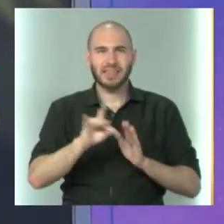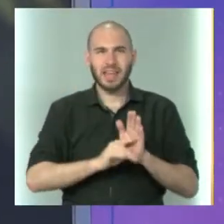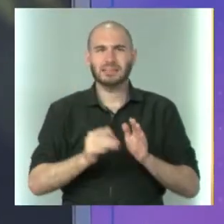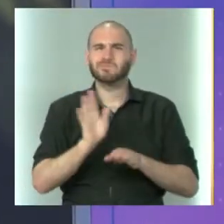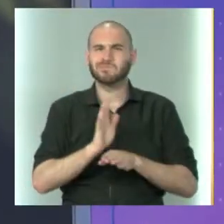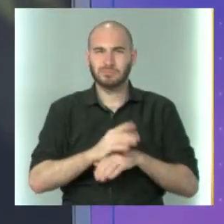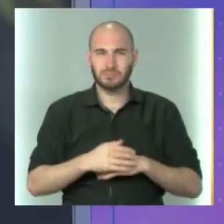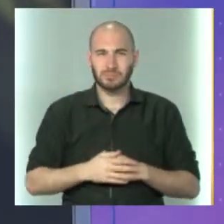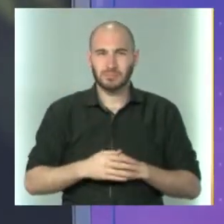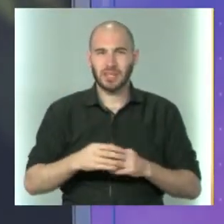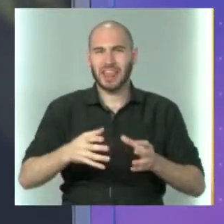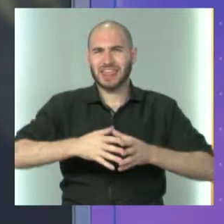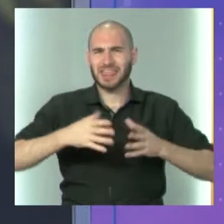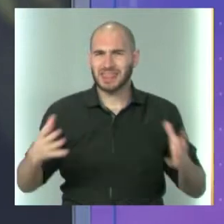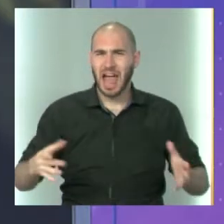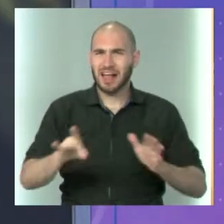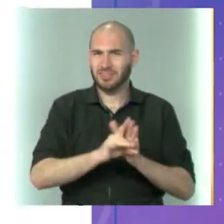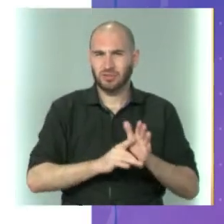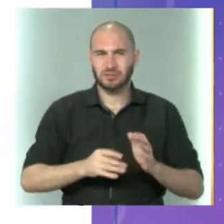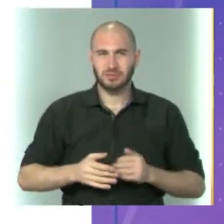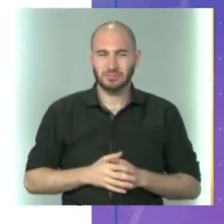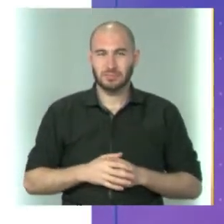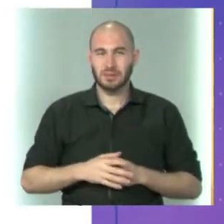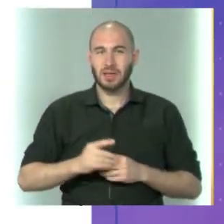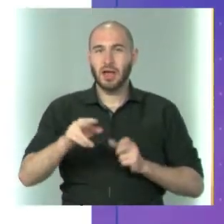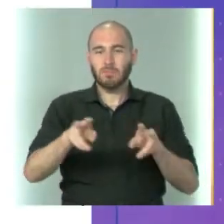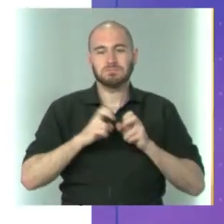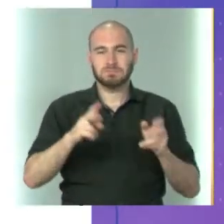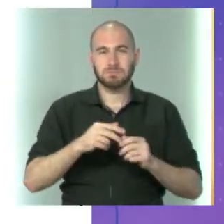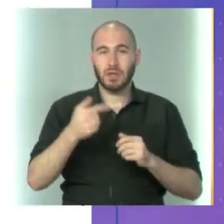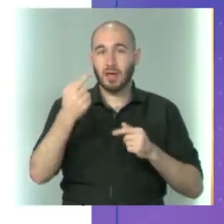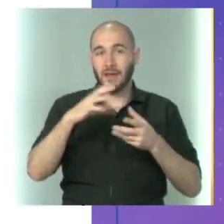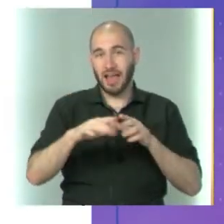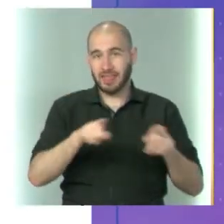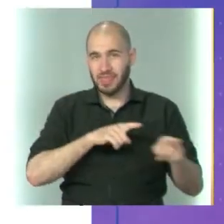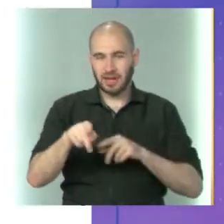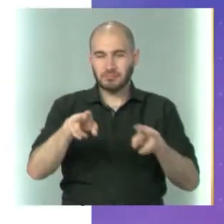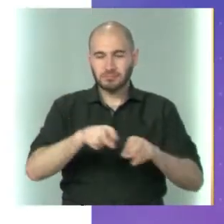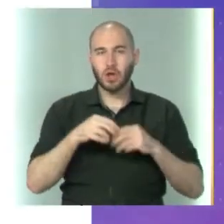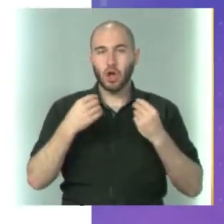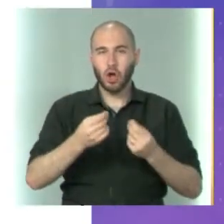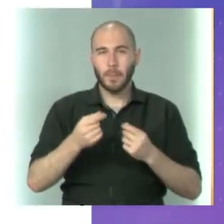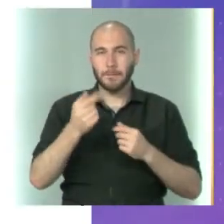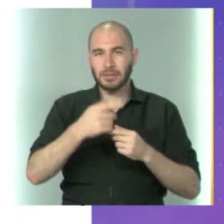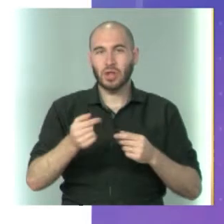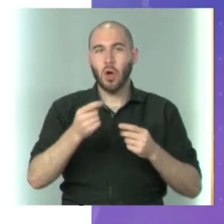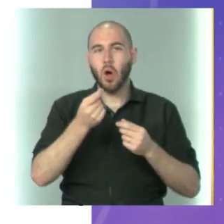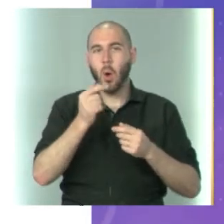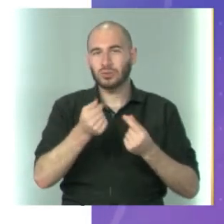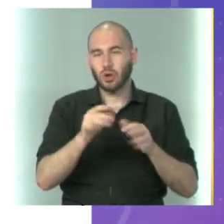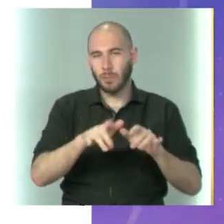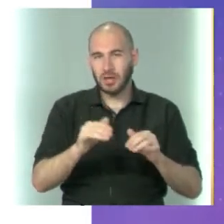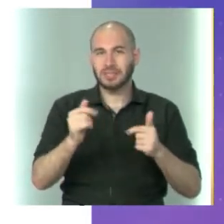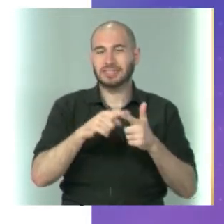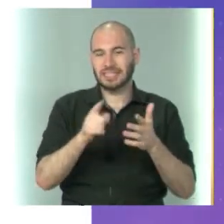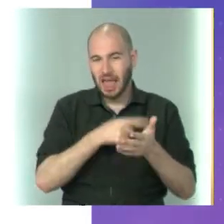básicamente, grandes volúmenes de datos. Recopilada principalmente a través de Internet, mediante la interacción de los usuarios de computadores,